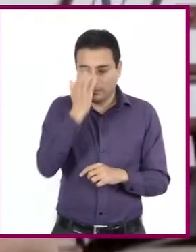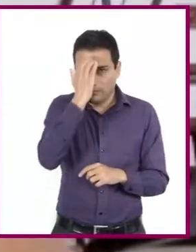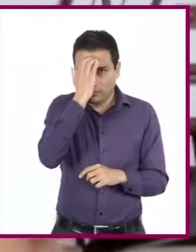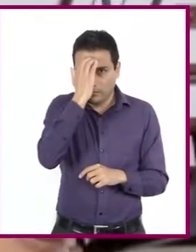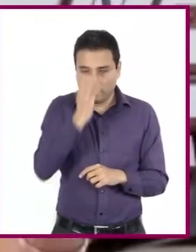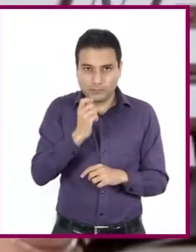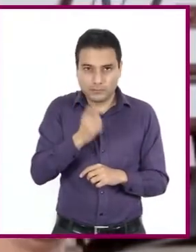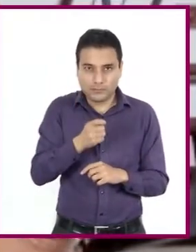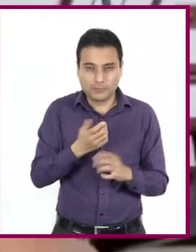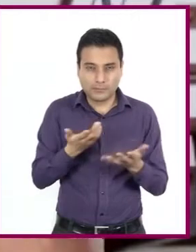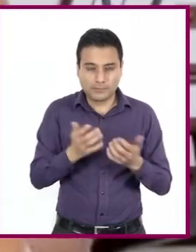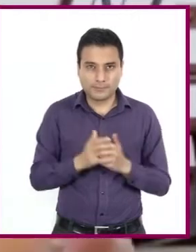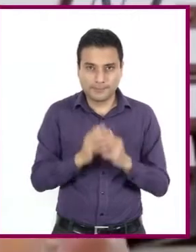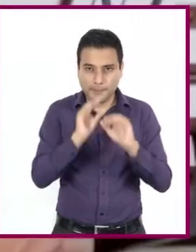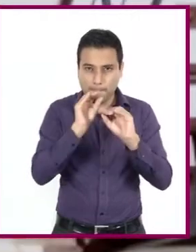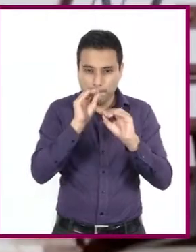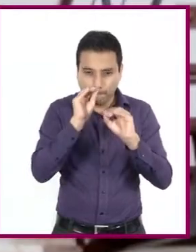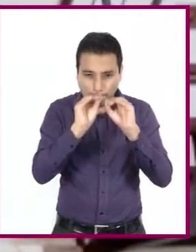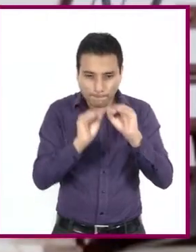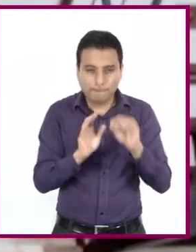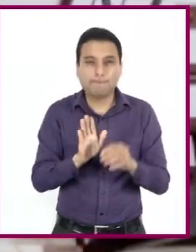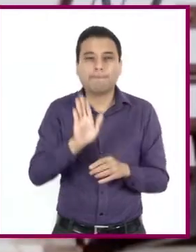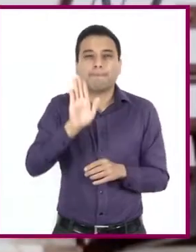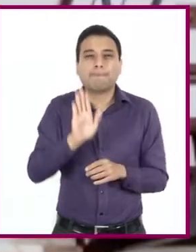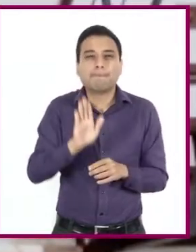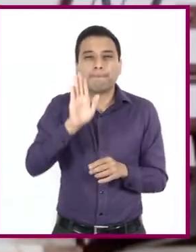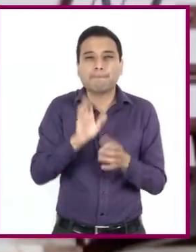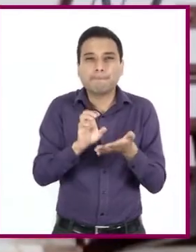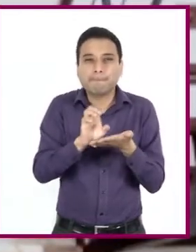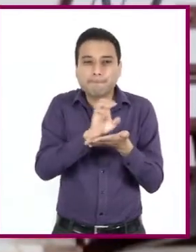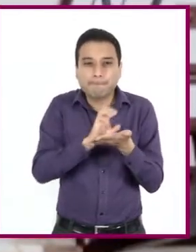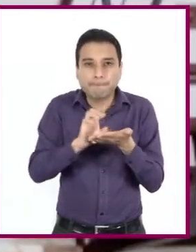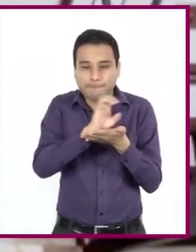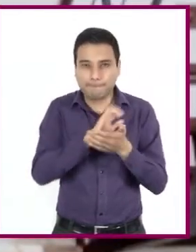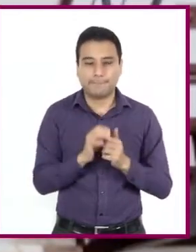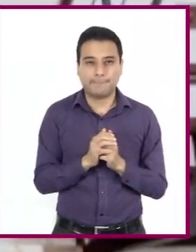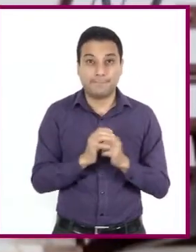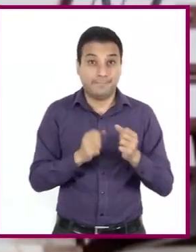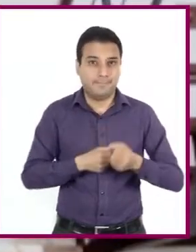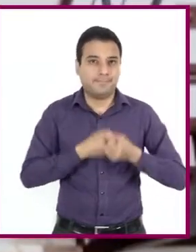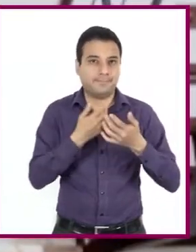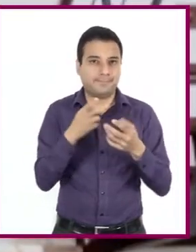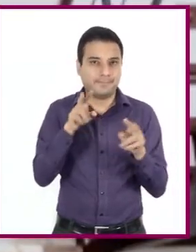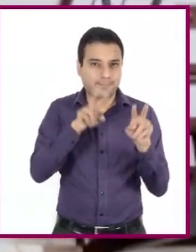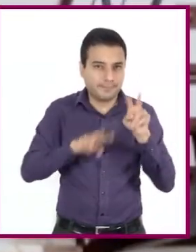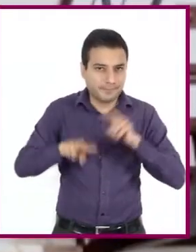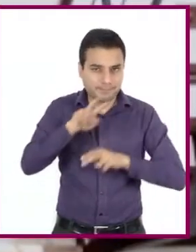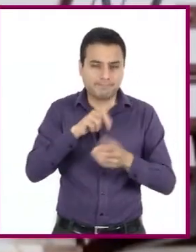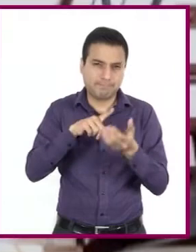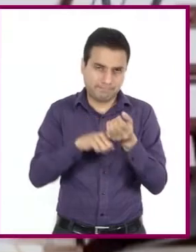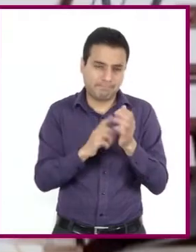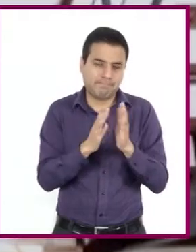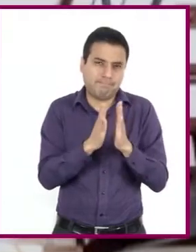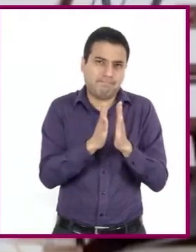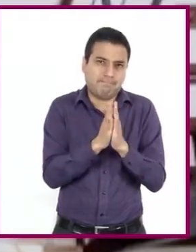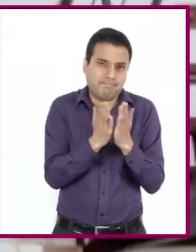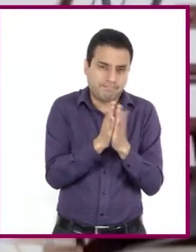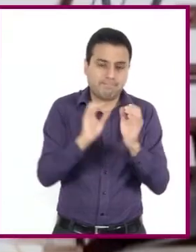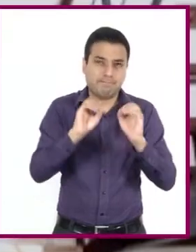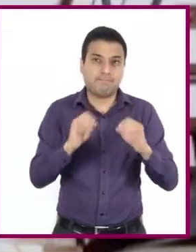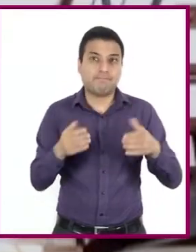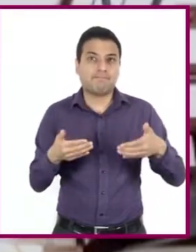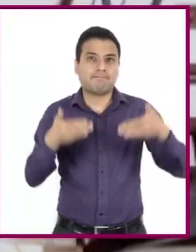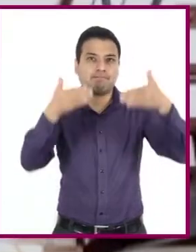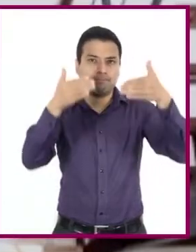Este lugar de emplazamiento es como un escenario. Este poema visual puede estar en un libro, pero también puede estar en un muro.